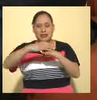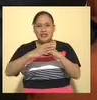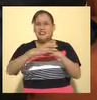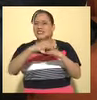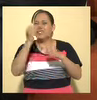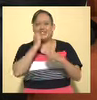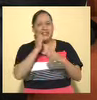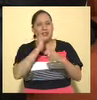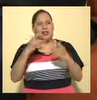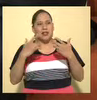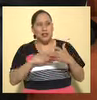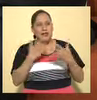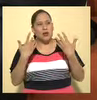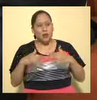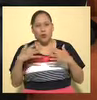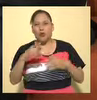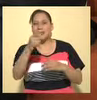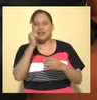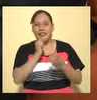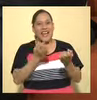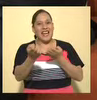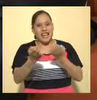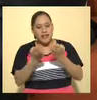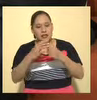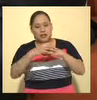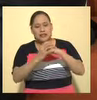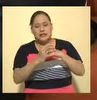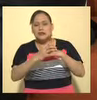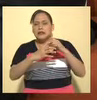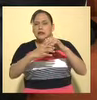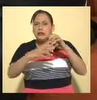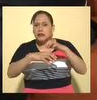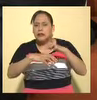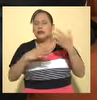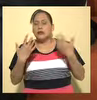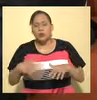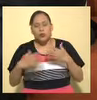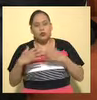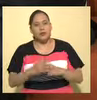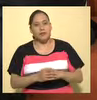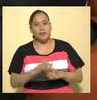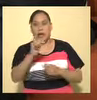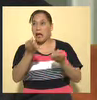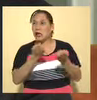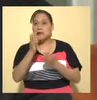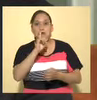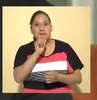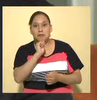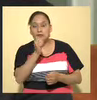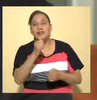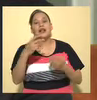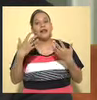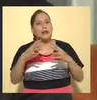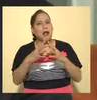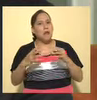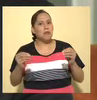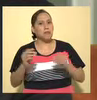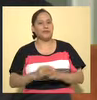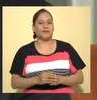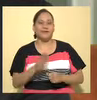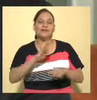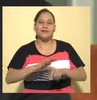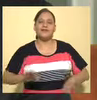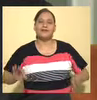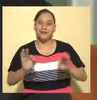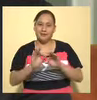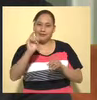casi siempre durante el ejercicio. Uh-huh. Se quita después del ejercicio. Y bueno, aquí lo más importante es la parte de, ya